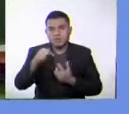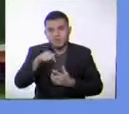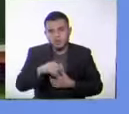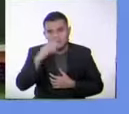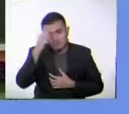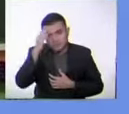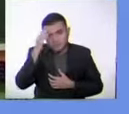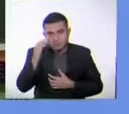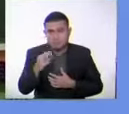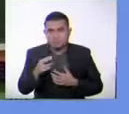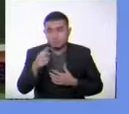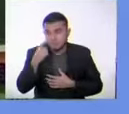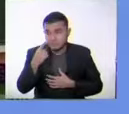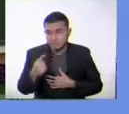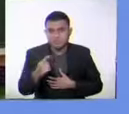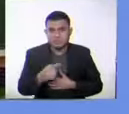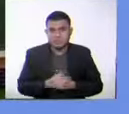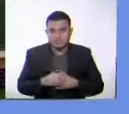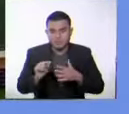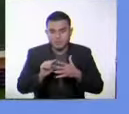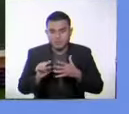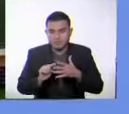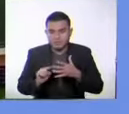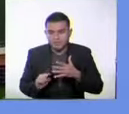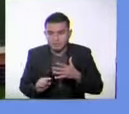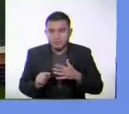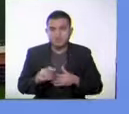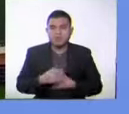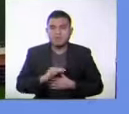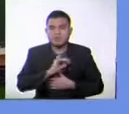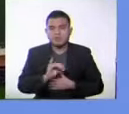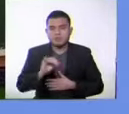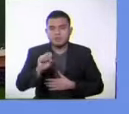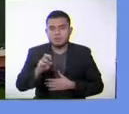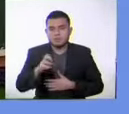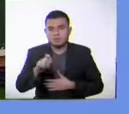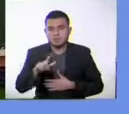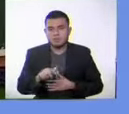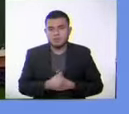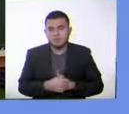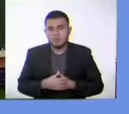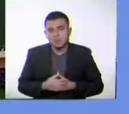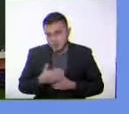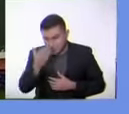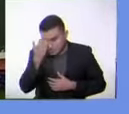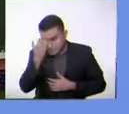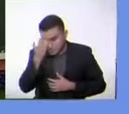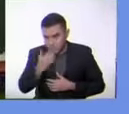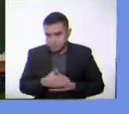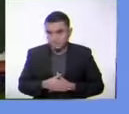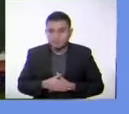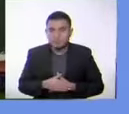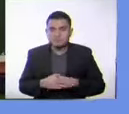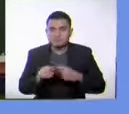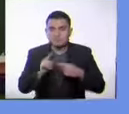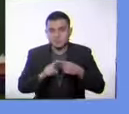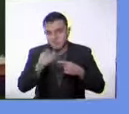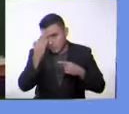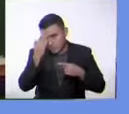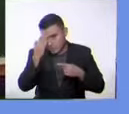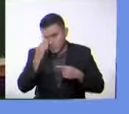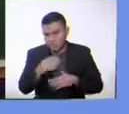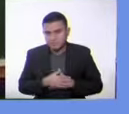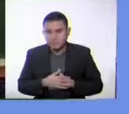revisar estas etapas de identidad sexual. En primer lugar, el descubrimiento. Esta etapa inicia a los